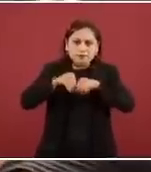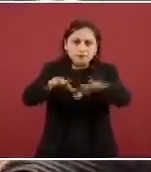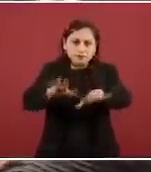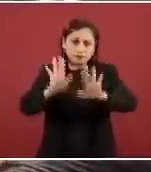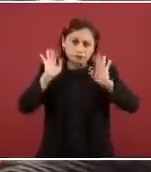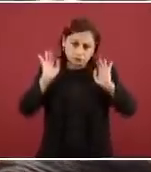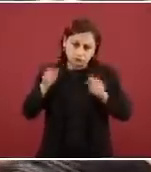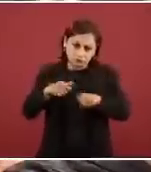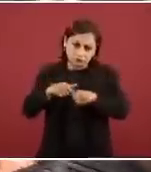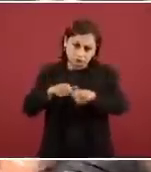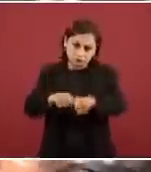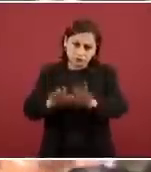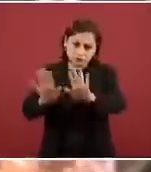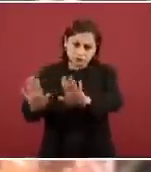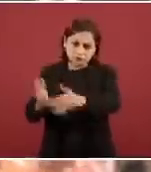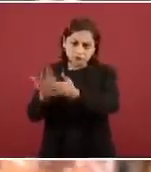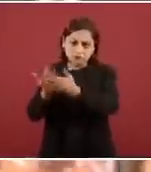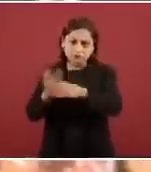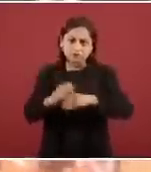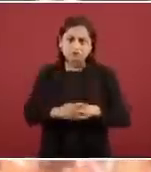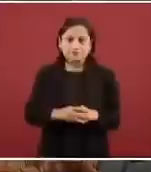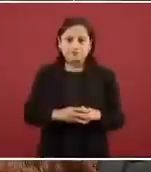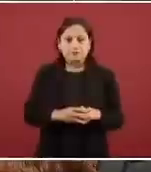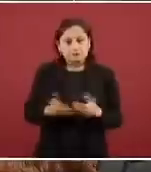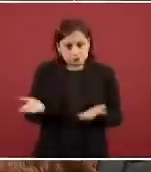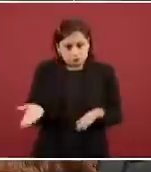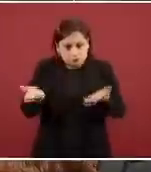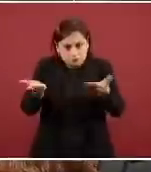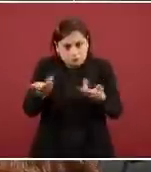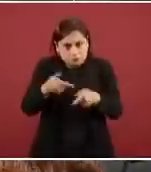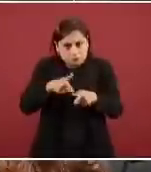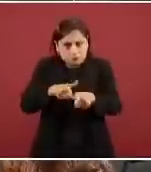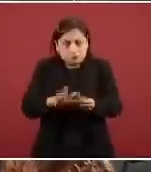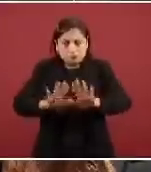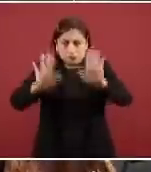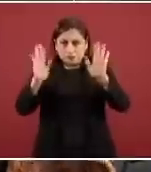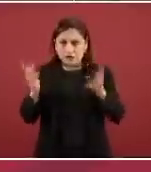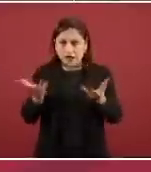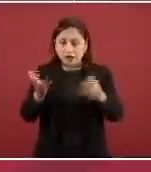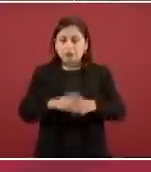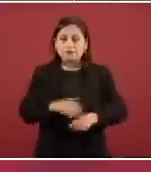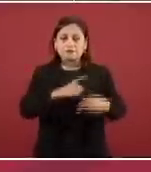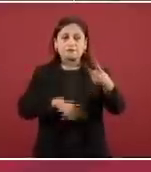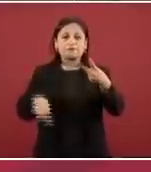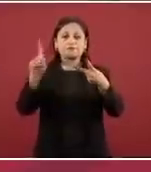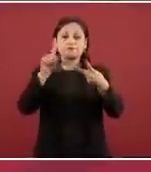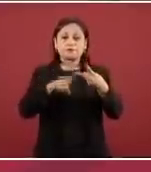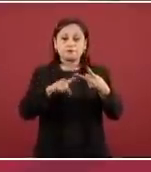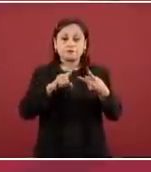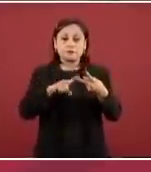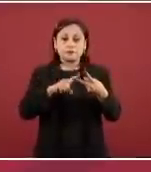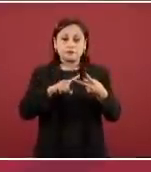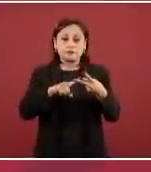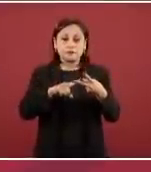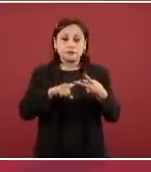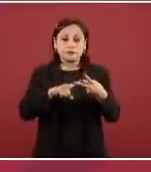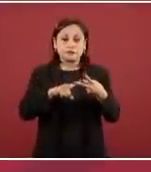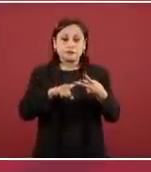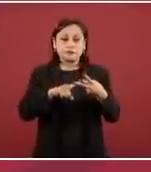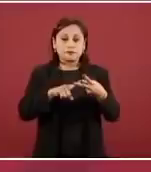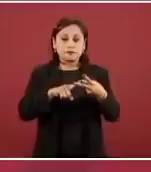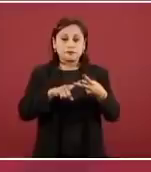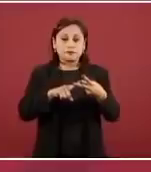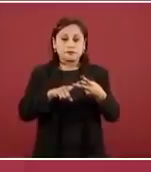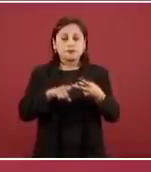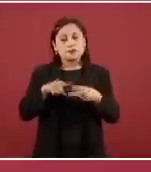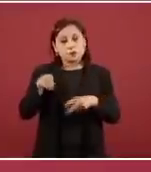sí, sí, sigue haciendo los reportajes, sí. Y segundo, sí, sigue